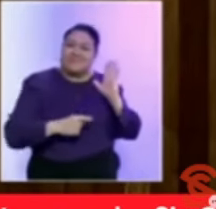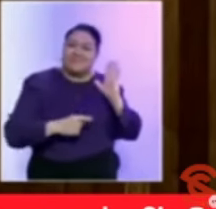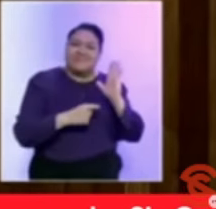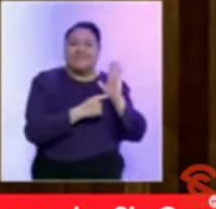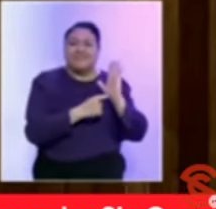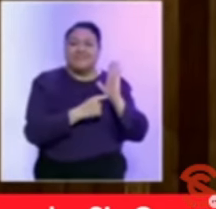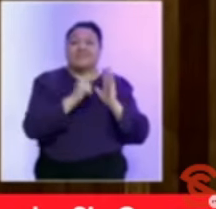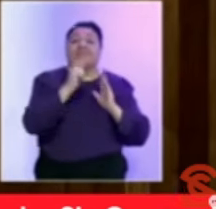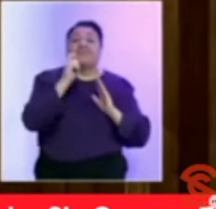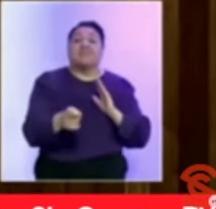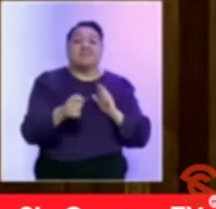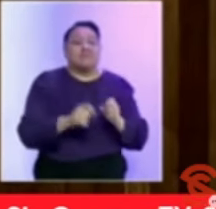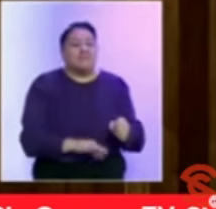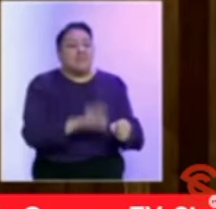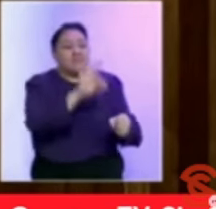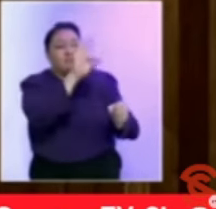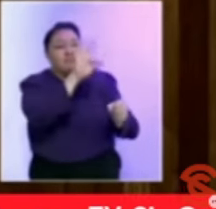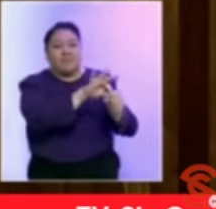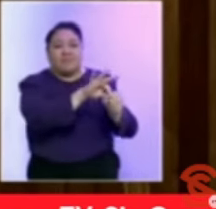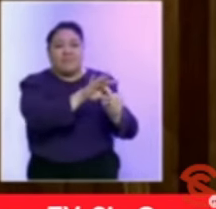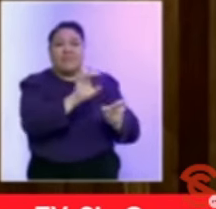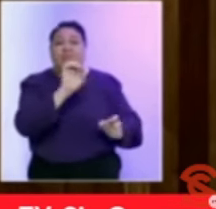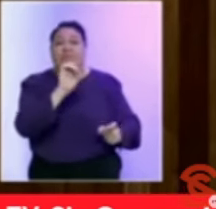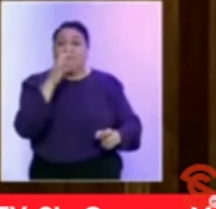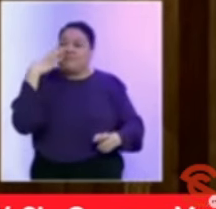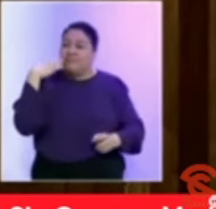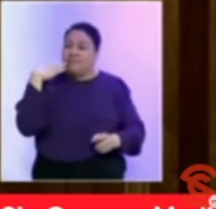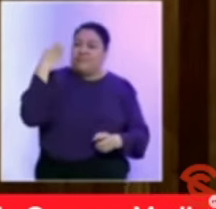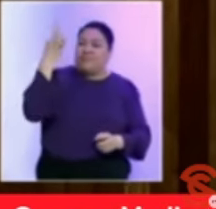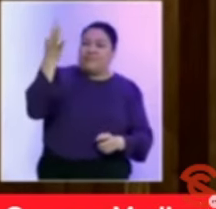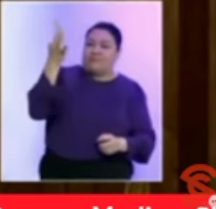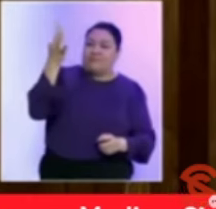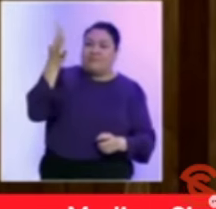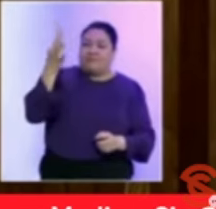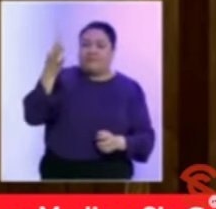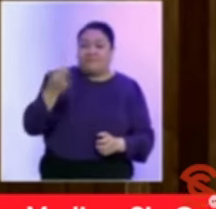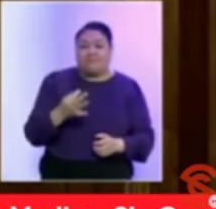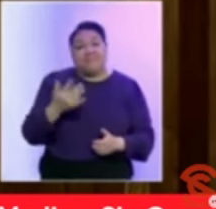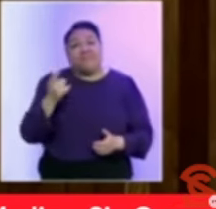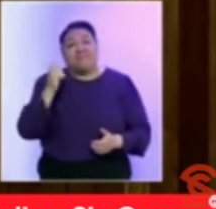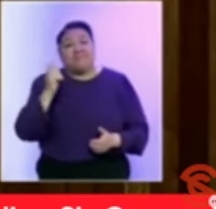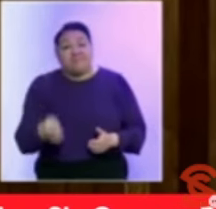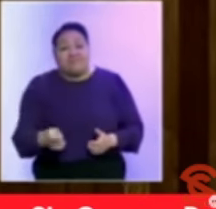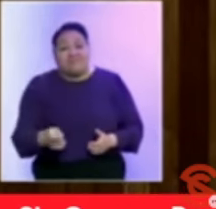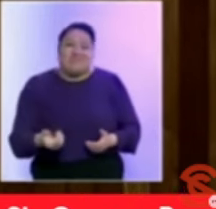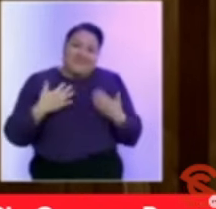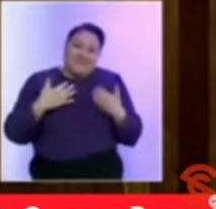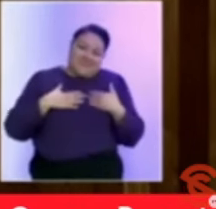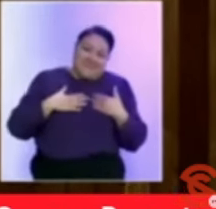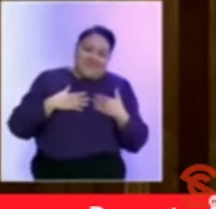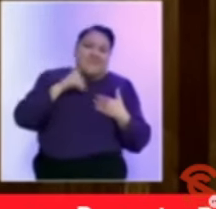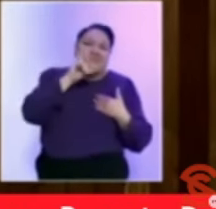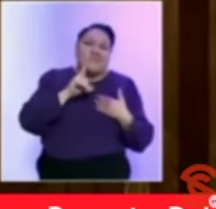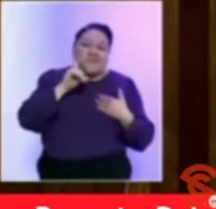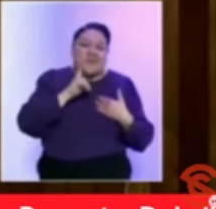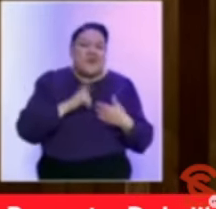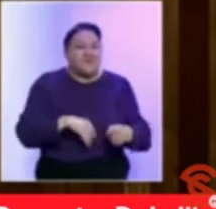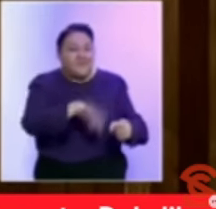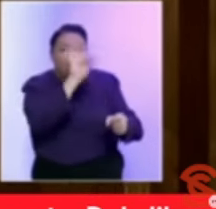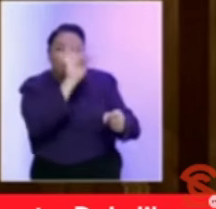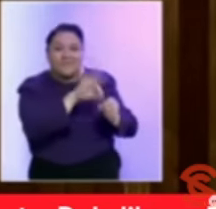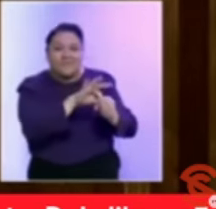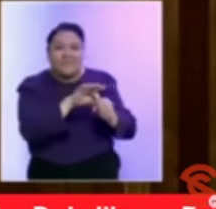votar Y ser votado en este caso votada fue una jornada